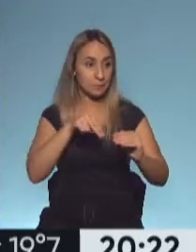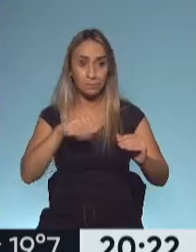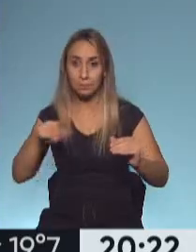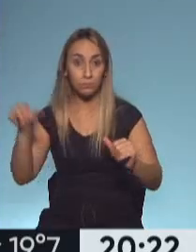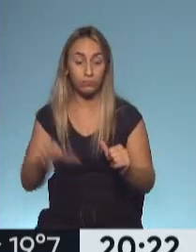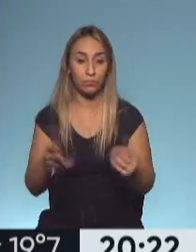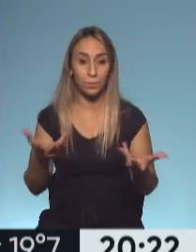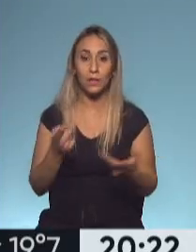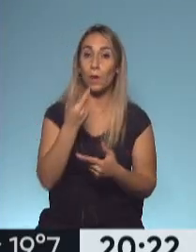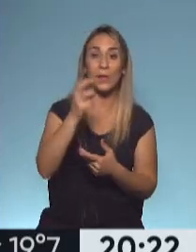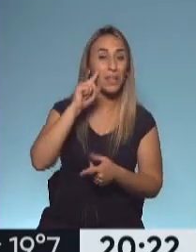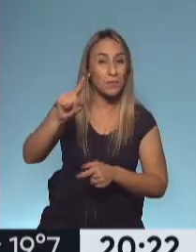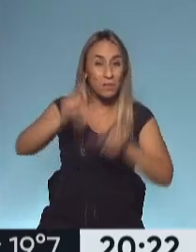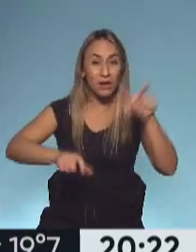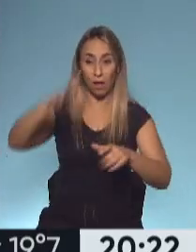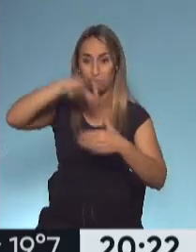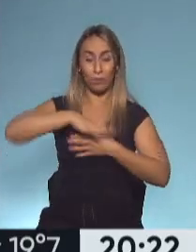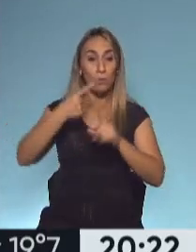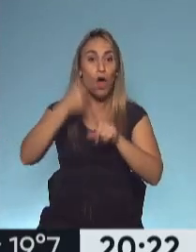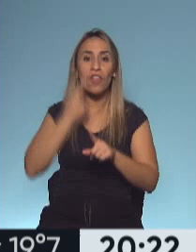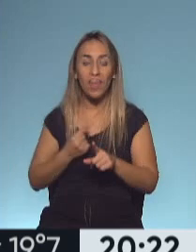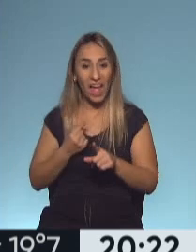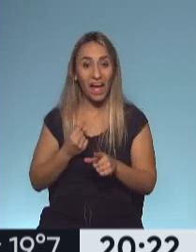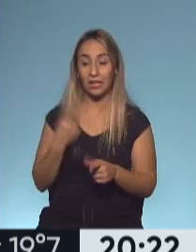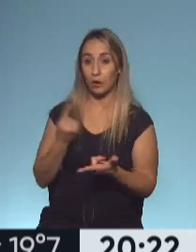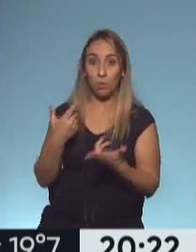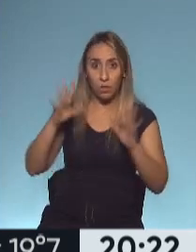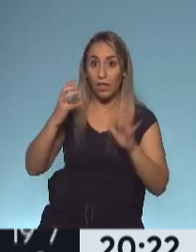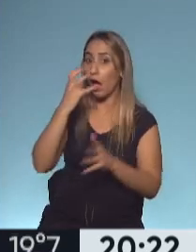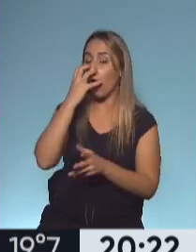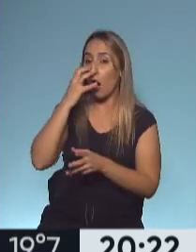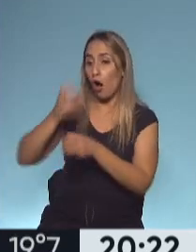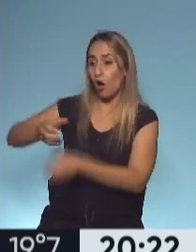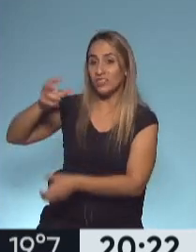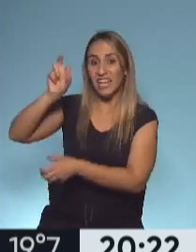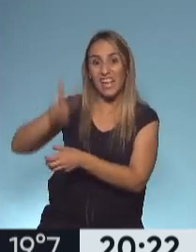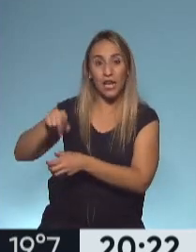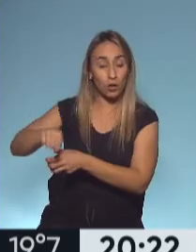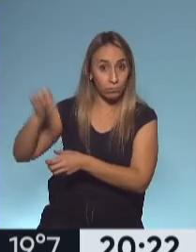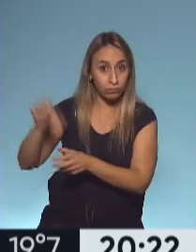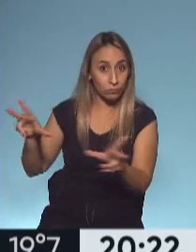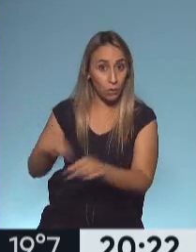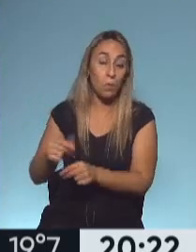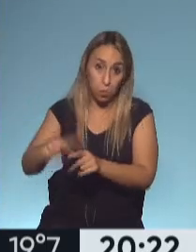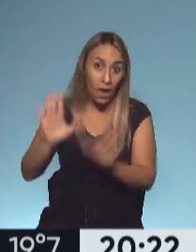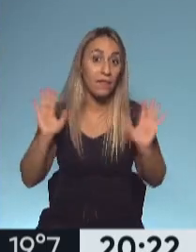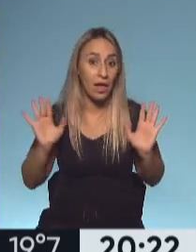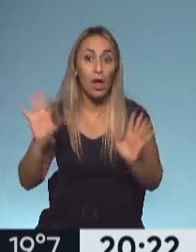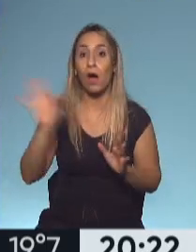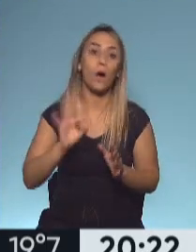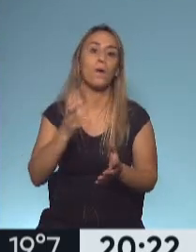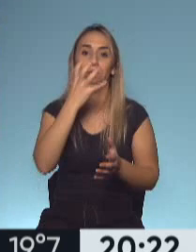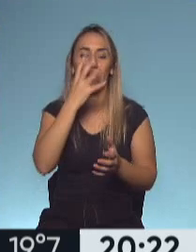a 20.000 contagios por día, nos podemos no solamente quedar sin oxígeno, nos podemos quedar sin sedo analgesia,